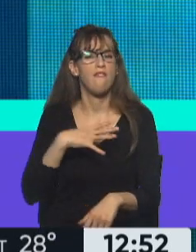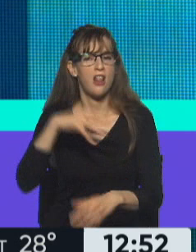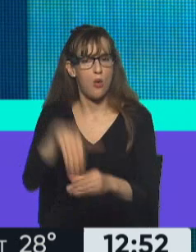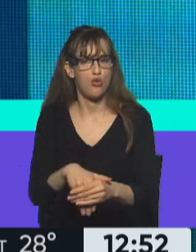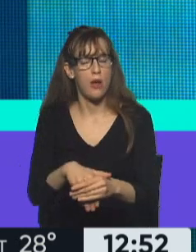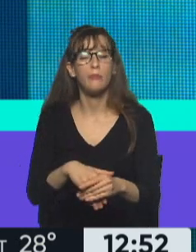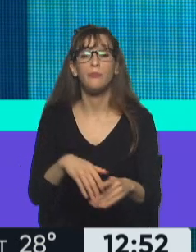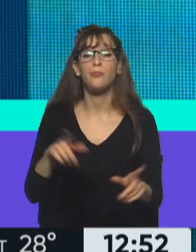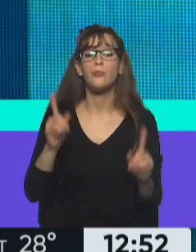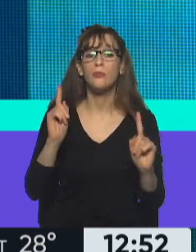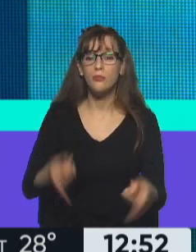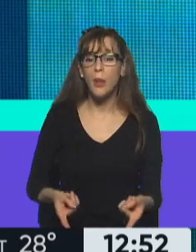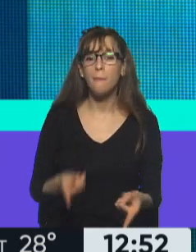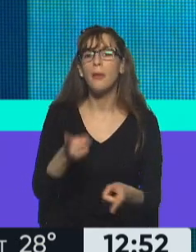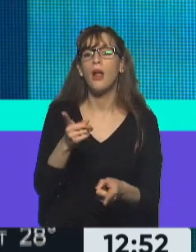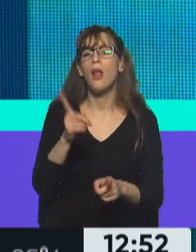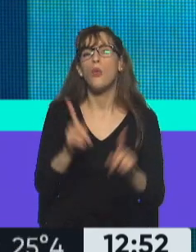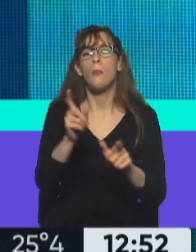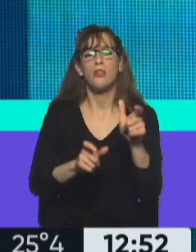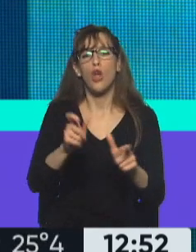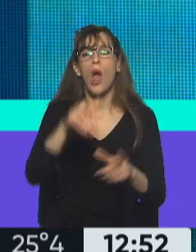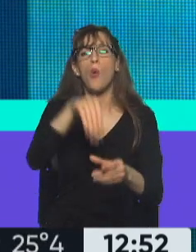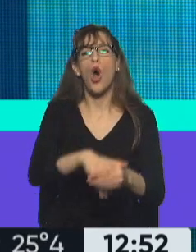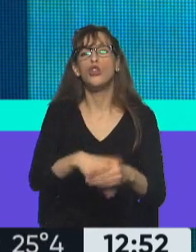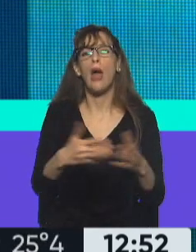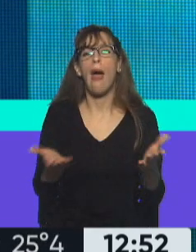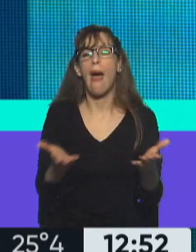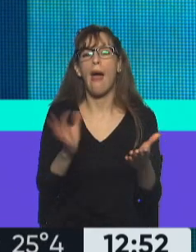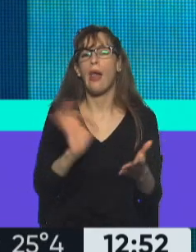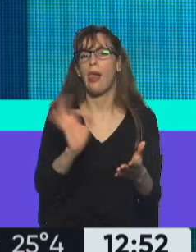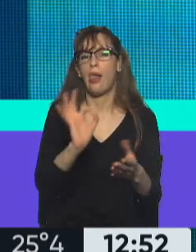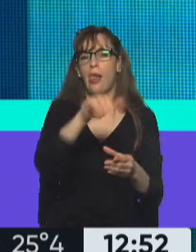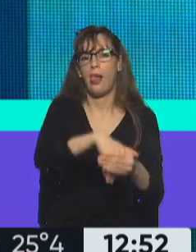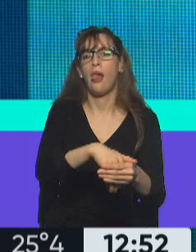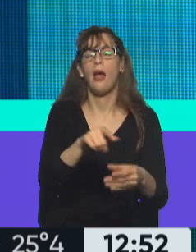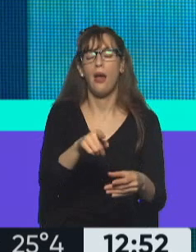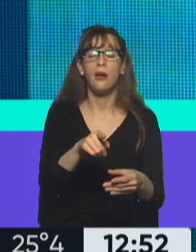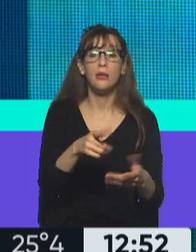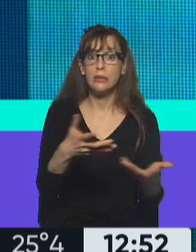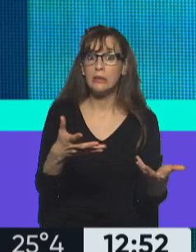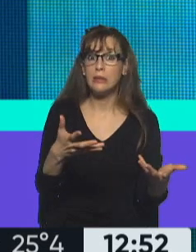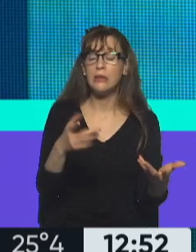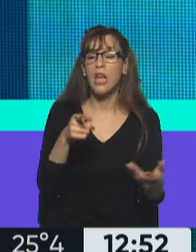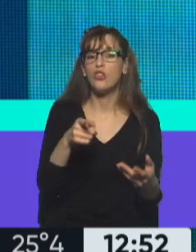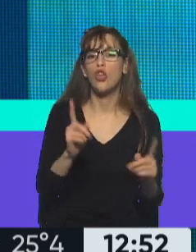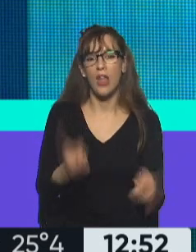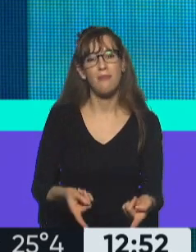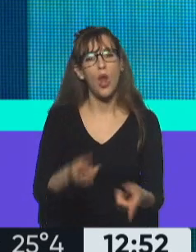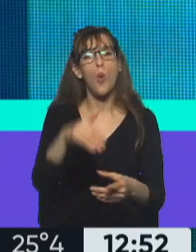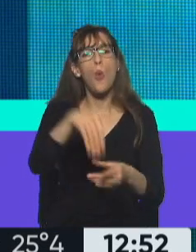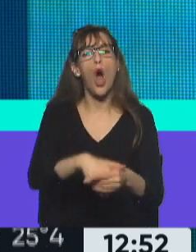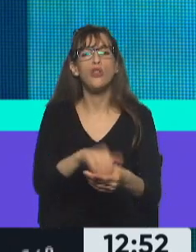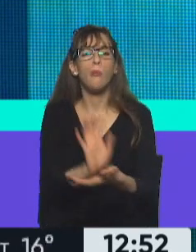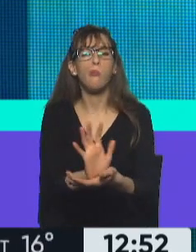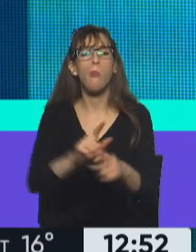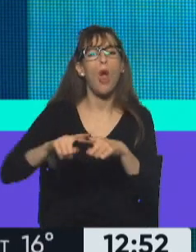cuando la media histórica en la provincia es de dos y medio 3% es más del doble de voto en blanco eso también es un voto anti política es un